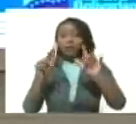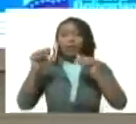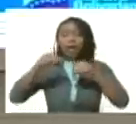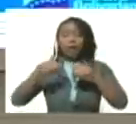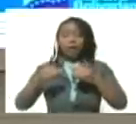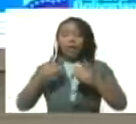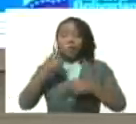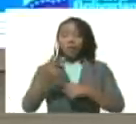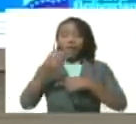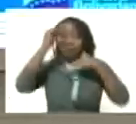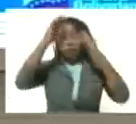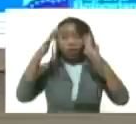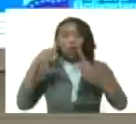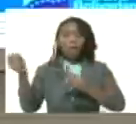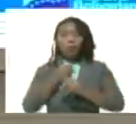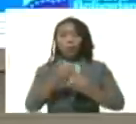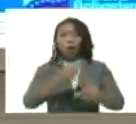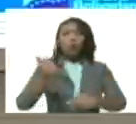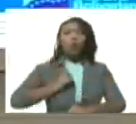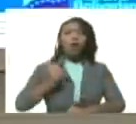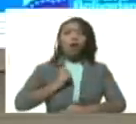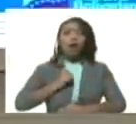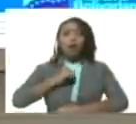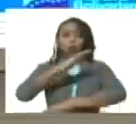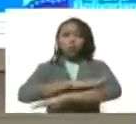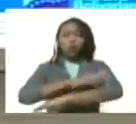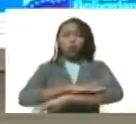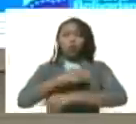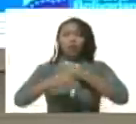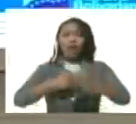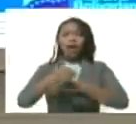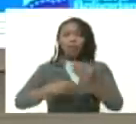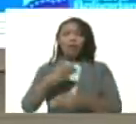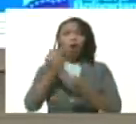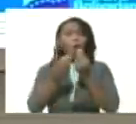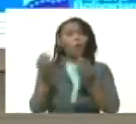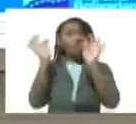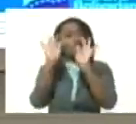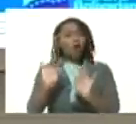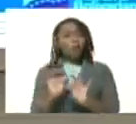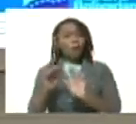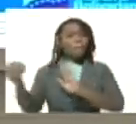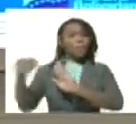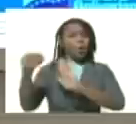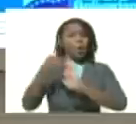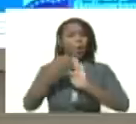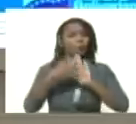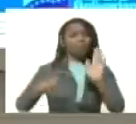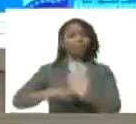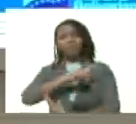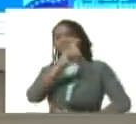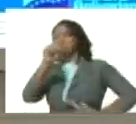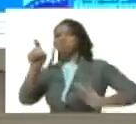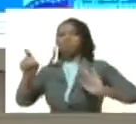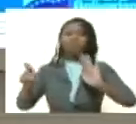lesa humanidad cualquiera de los actos siguientes cuando se cometa como parte de un ataque